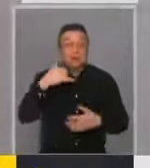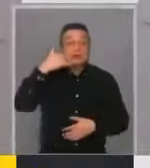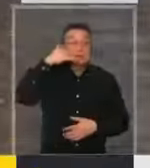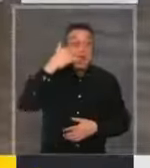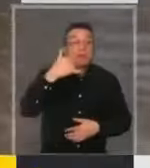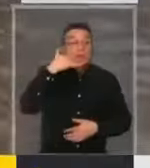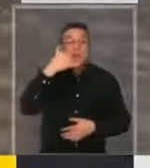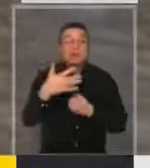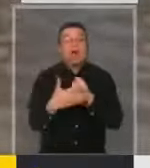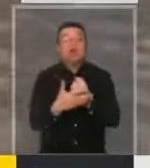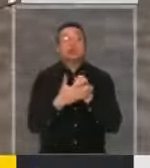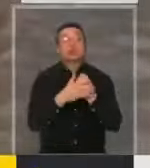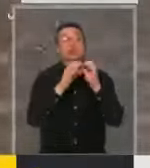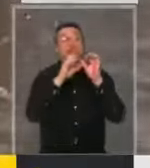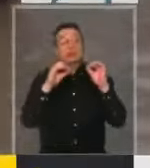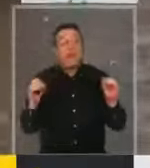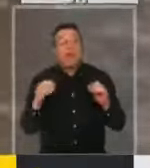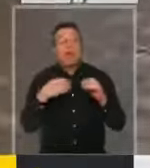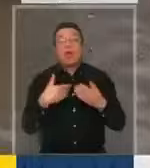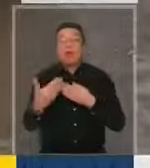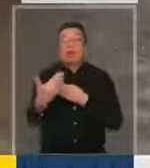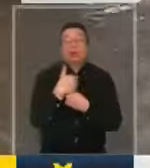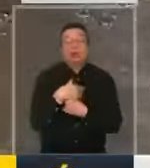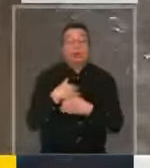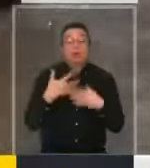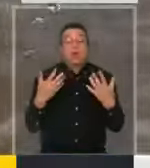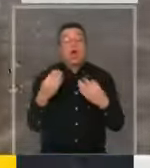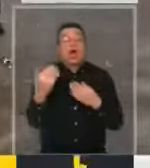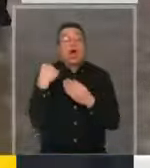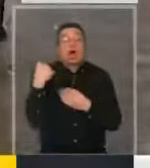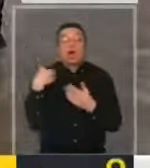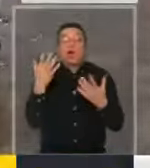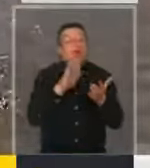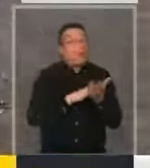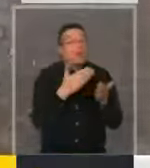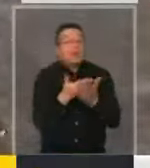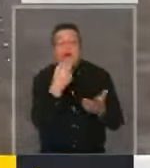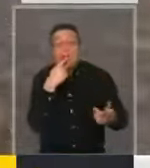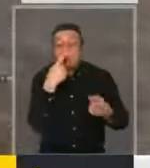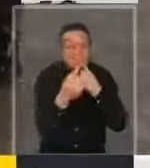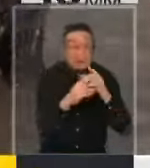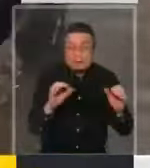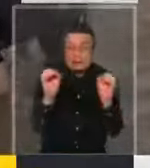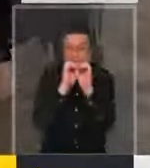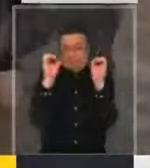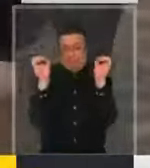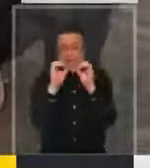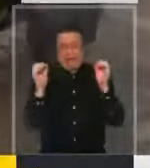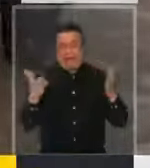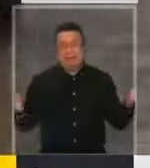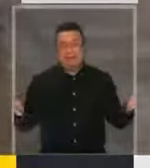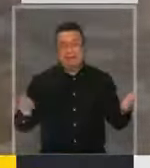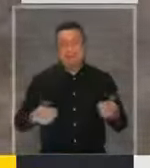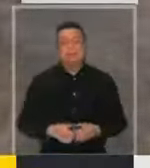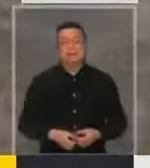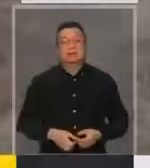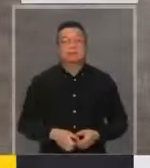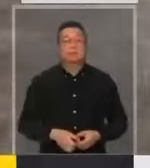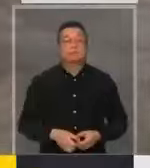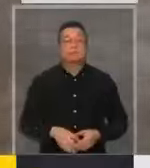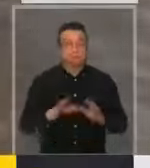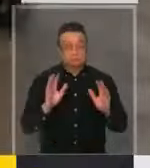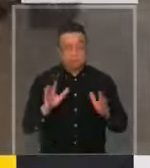ninguna ayuda, nada, ni siquiera se han acercado realmente acá afuera para saber cómo está la persona para poder trasladarla hacia el centro asistencial. Cristian, te voy a